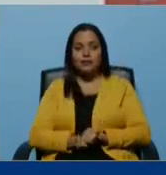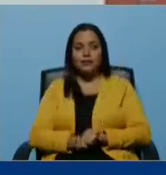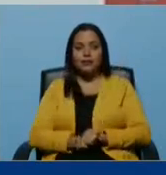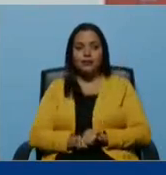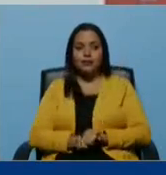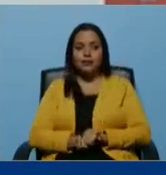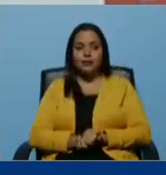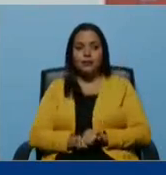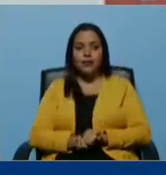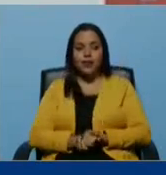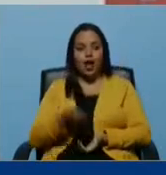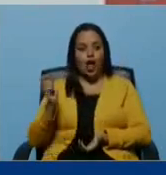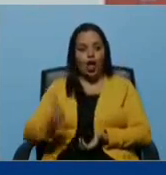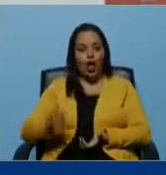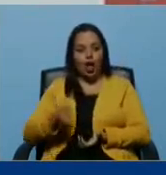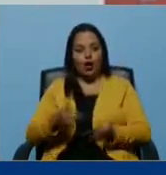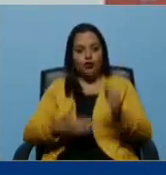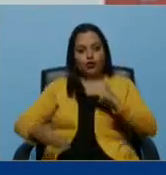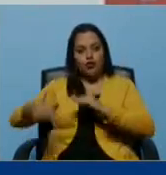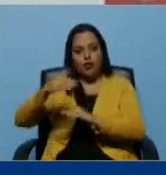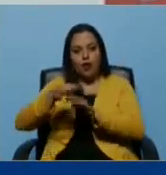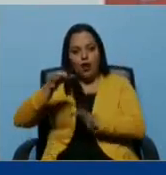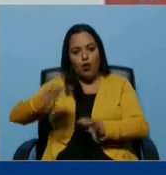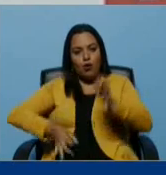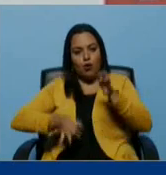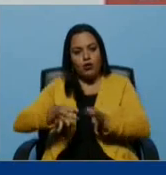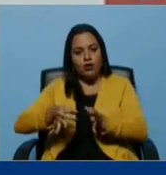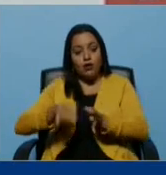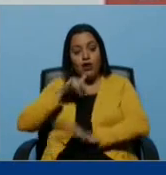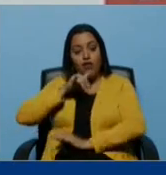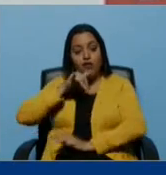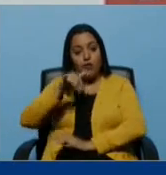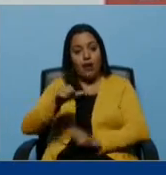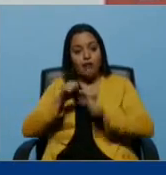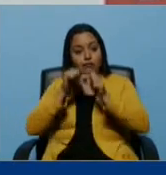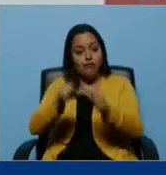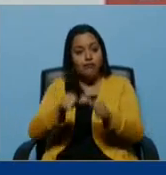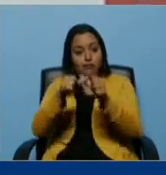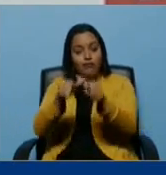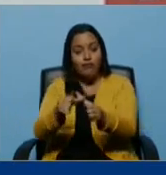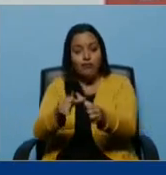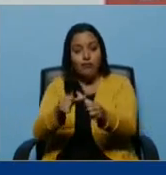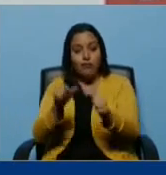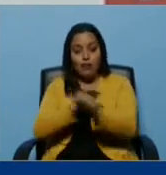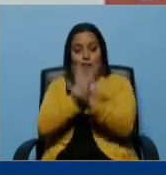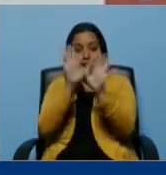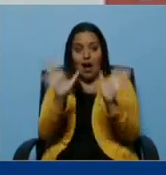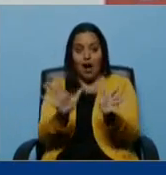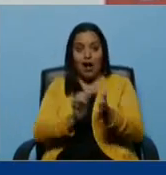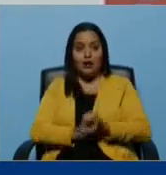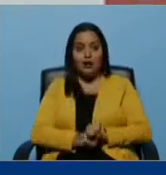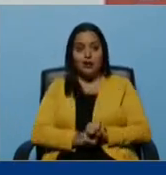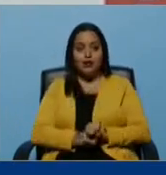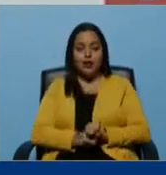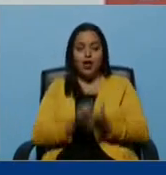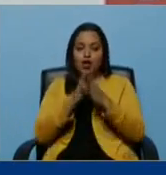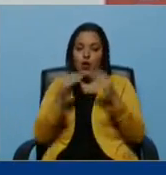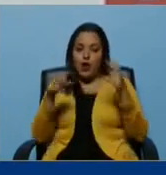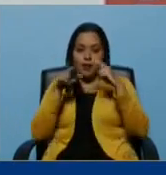El Tribunal Supremo de Justicia ha informado de manera permanente y oportuna sobre todas sus diligencias.